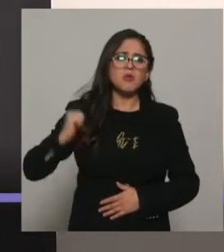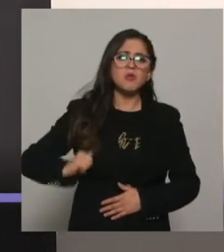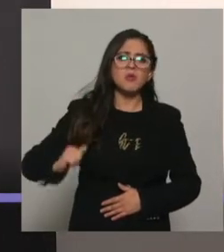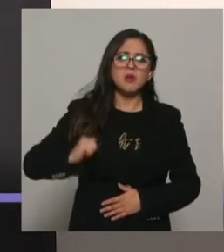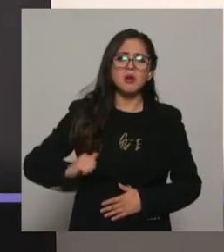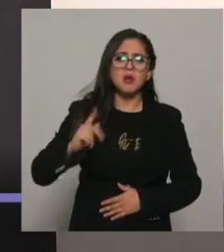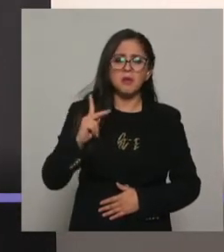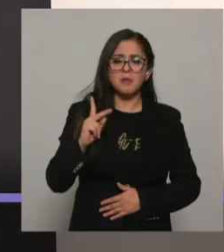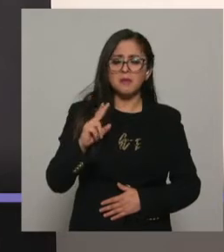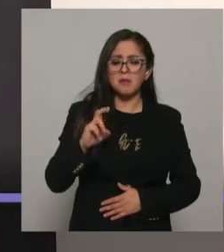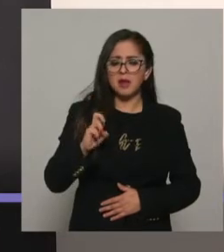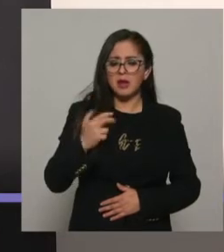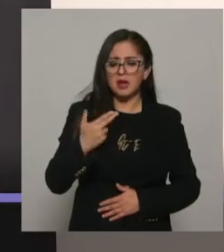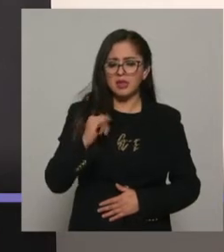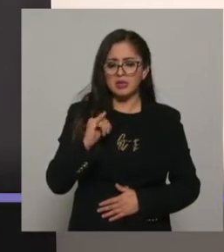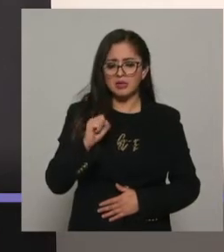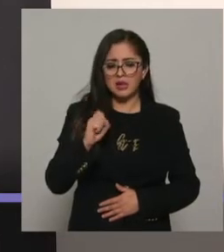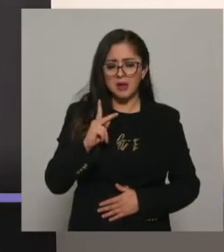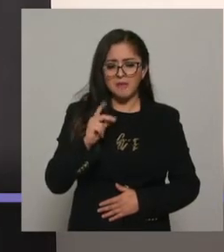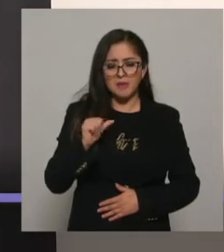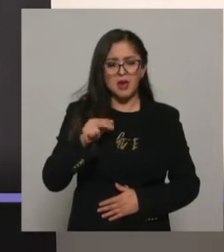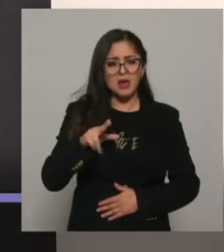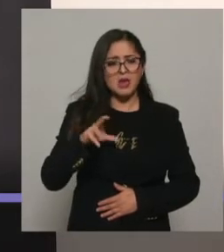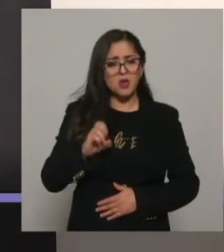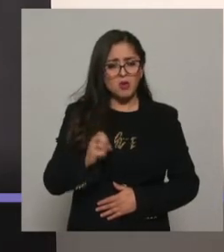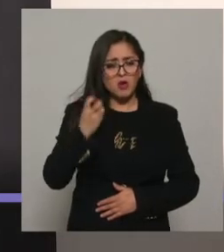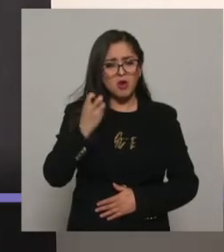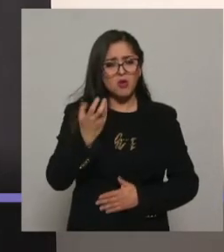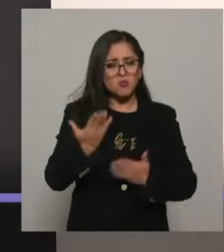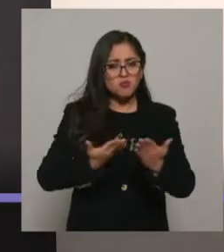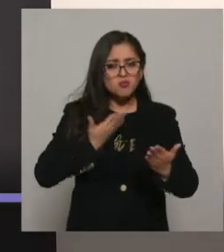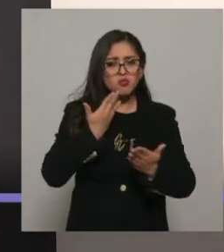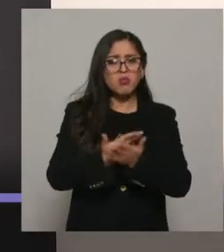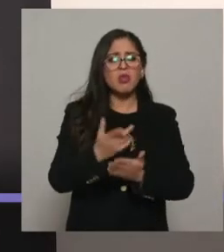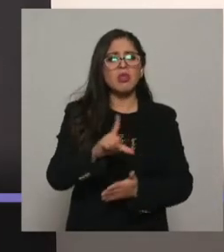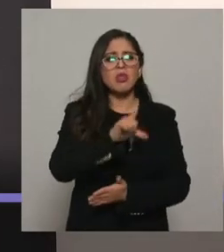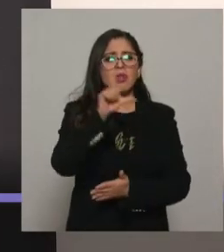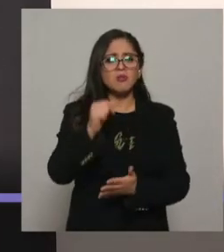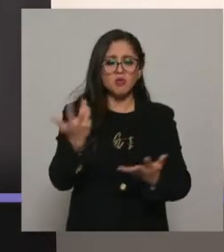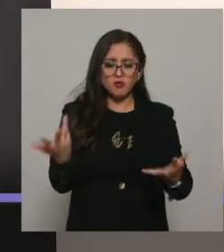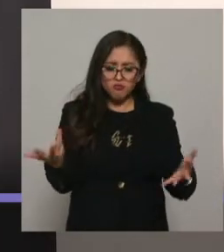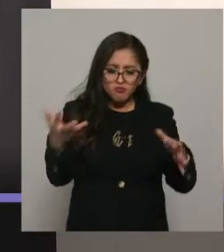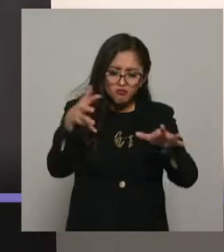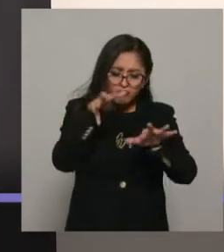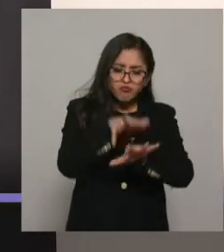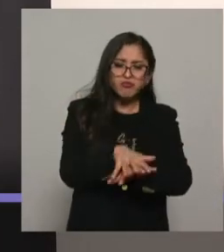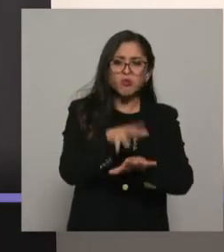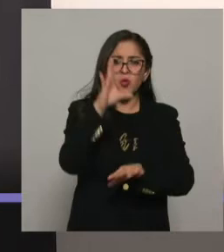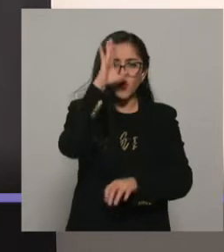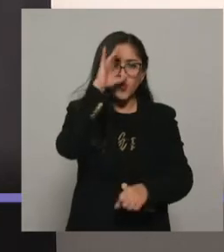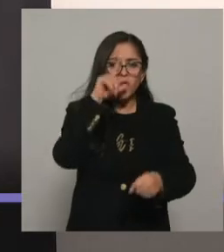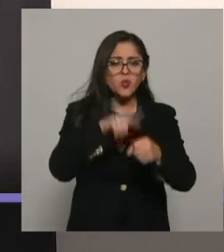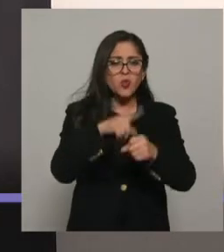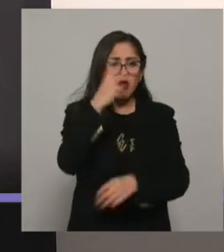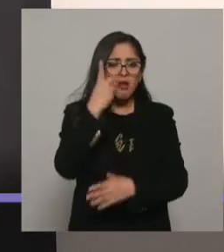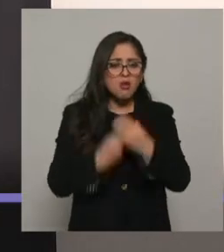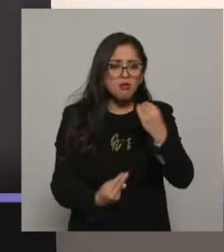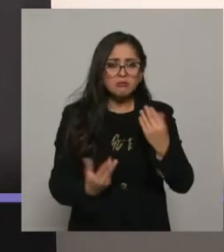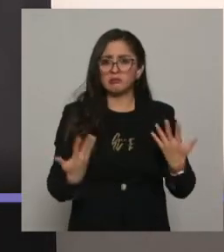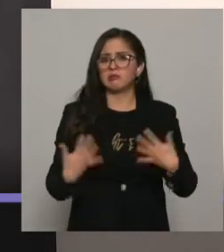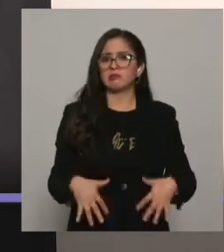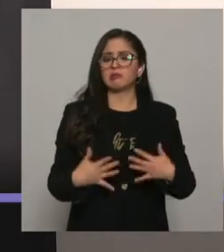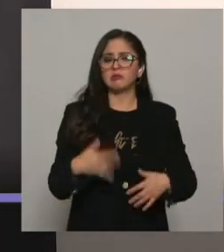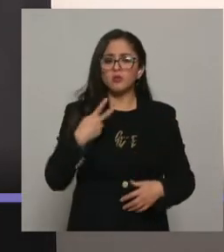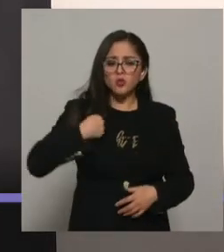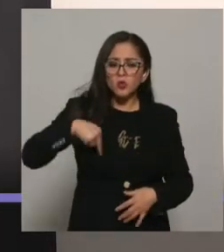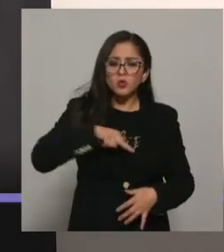se hacen estos ofrecimientos, y de ahí el sincretismo que se hizo. Entonces nosotros tenemos una historia muy grande